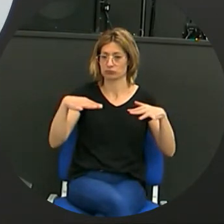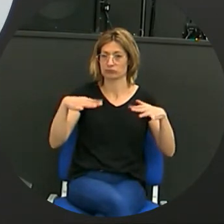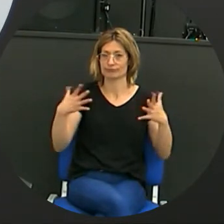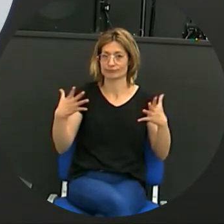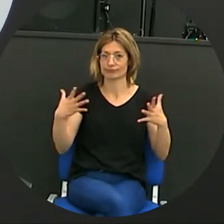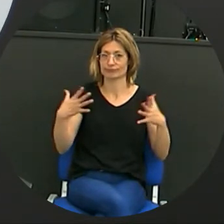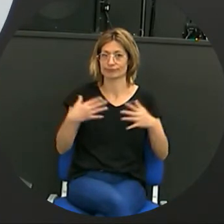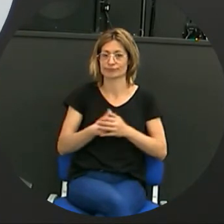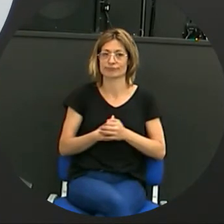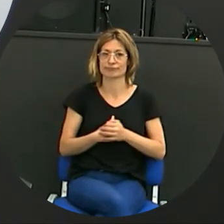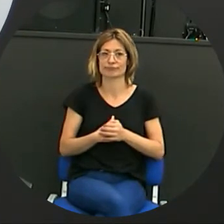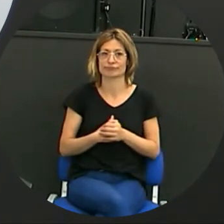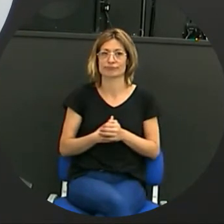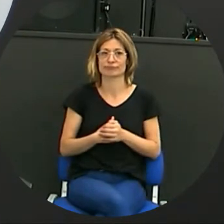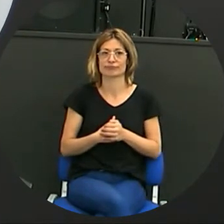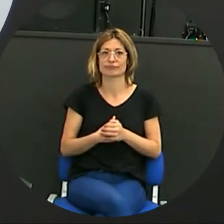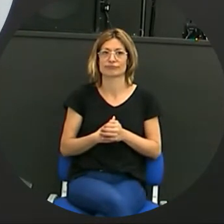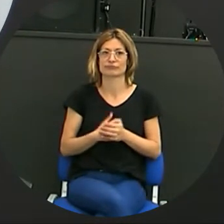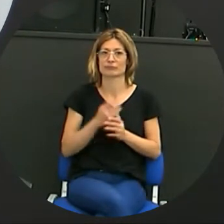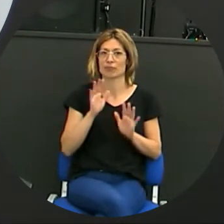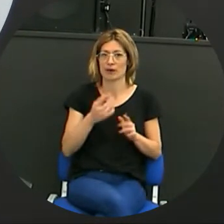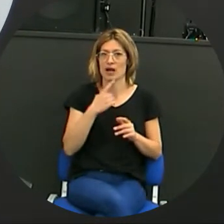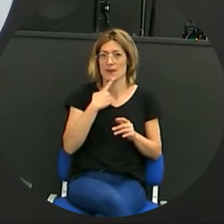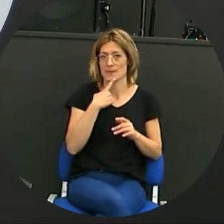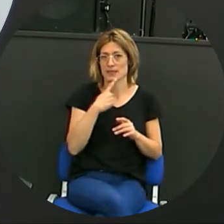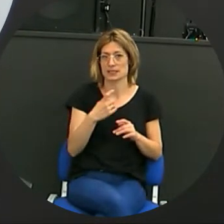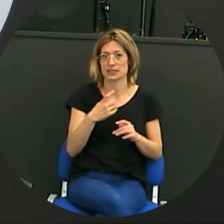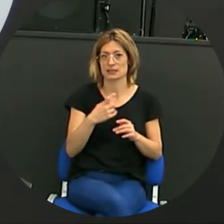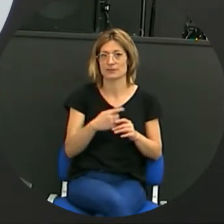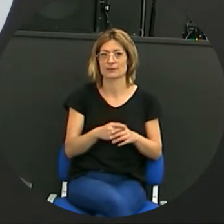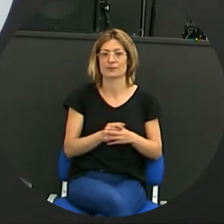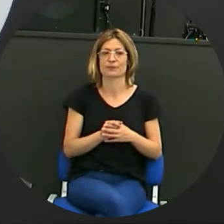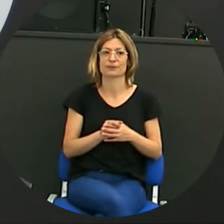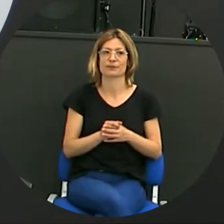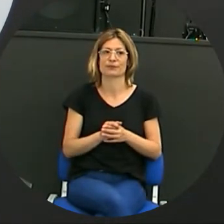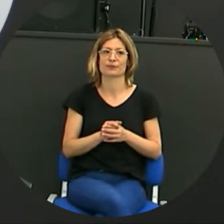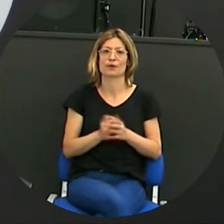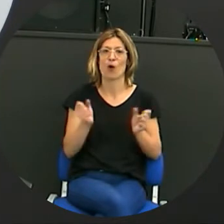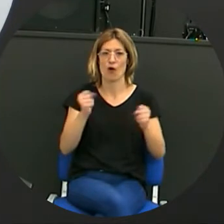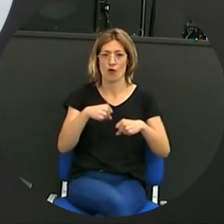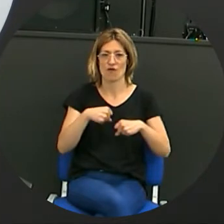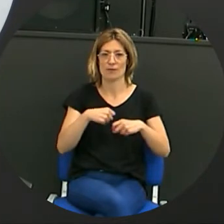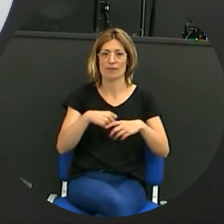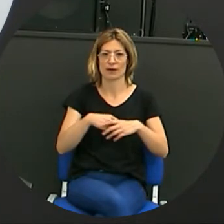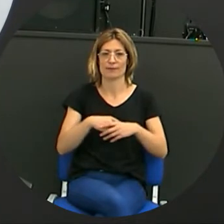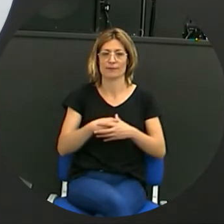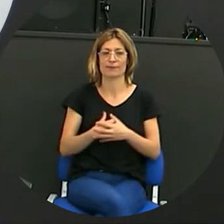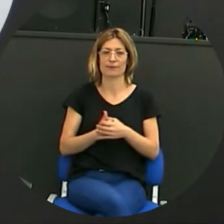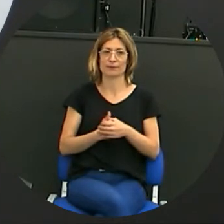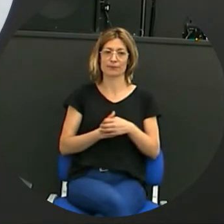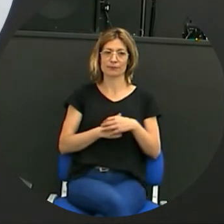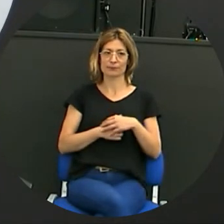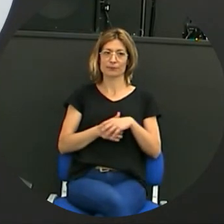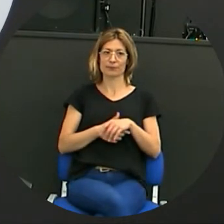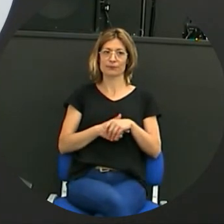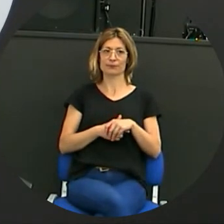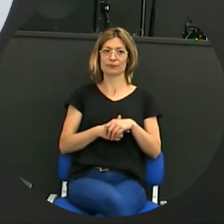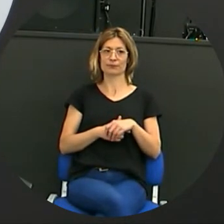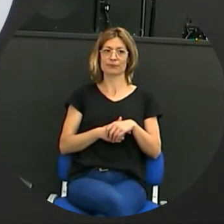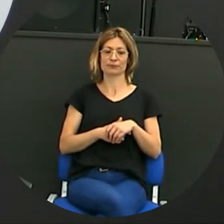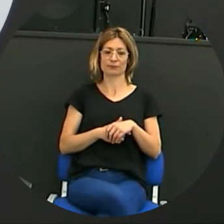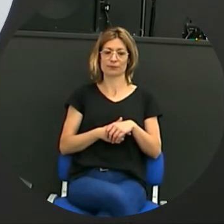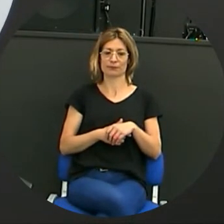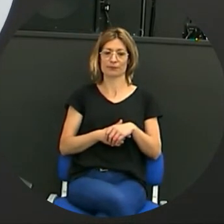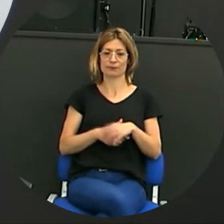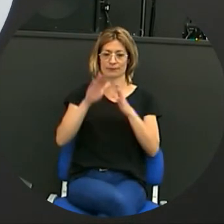la próxima semana, si no es posible, para la siguiente, pero confirmarlo a través de secretaría. Dicho